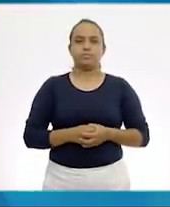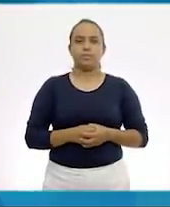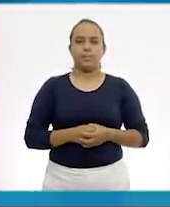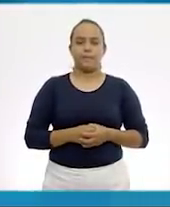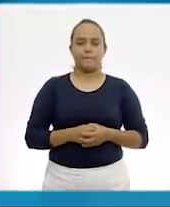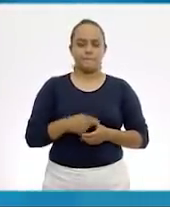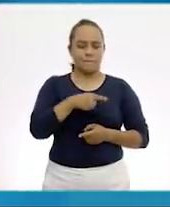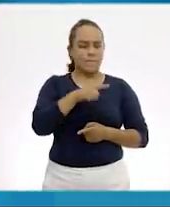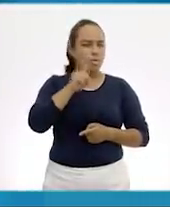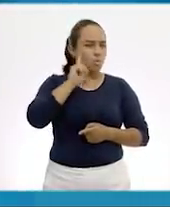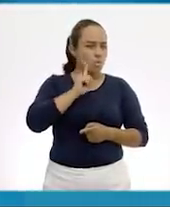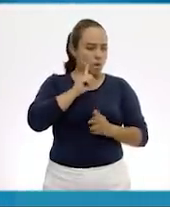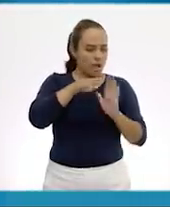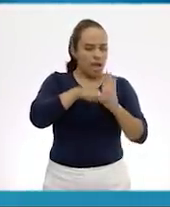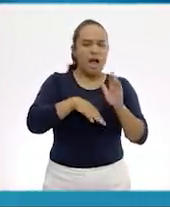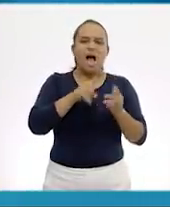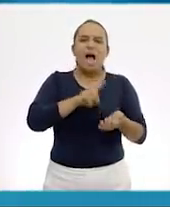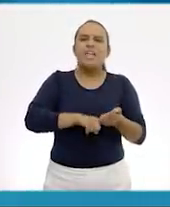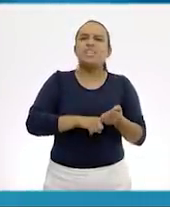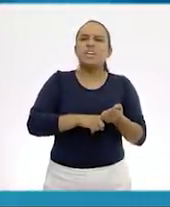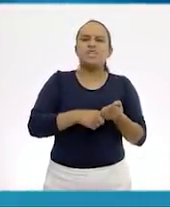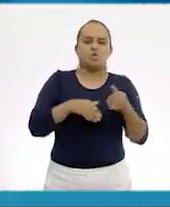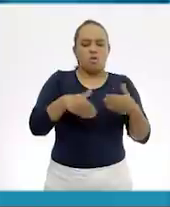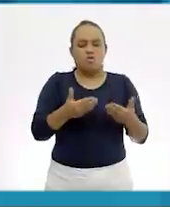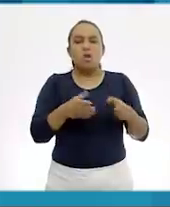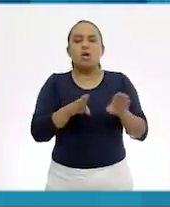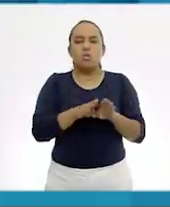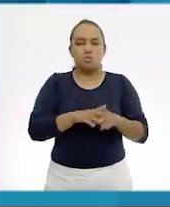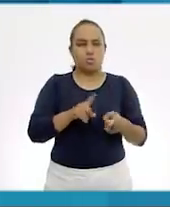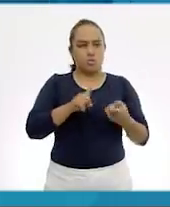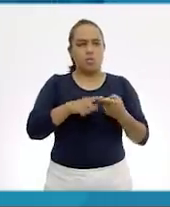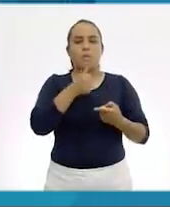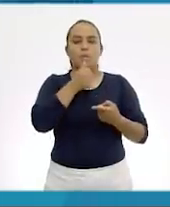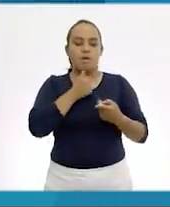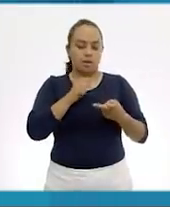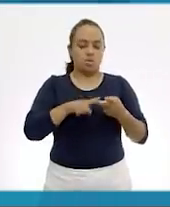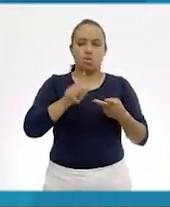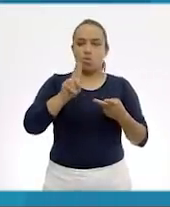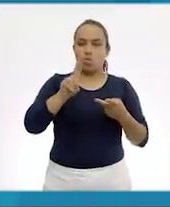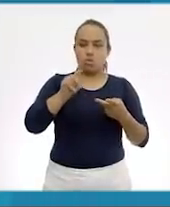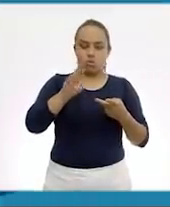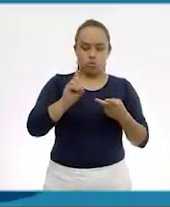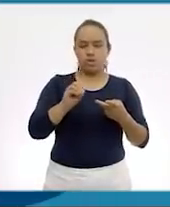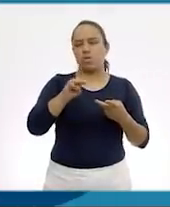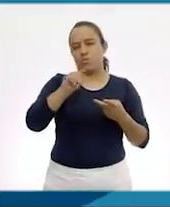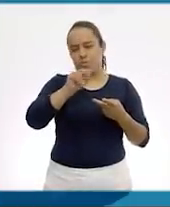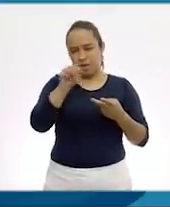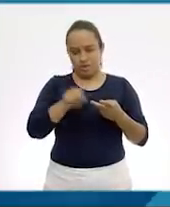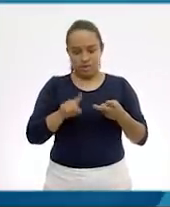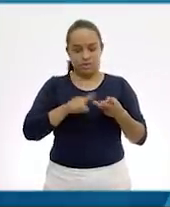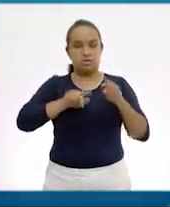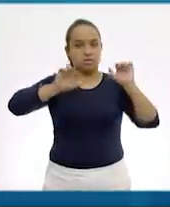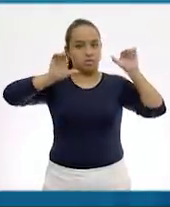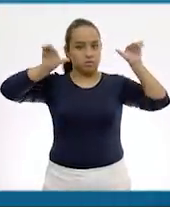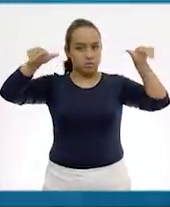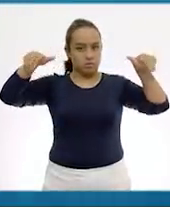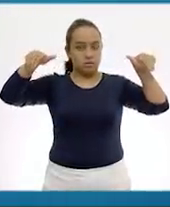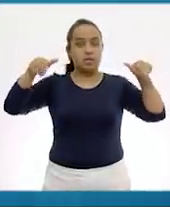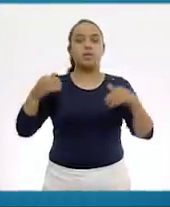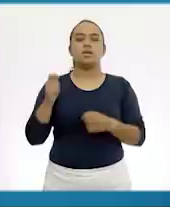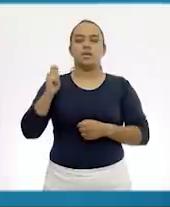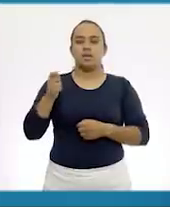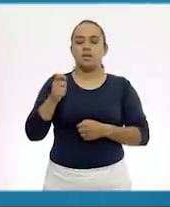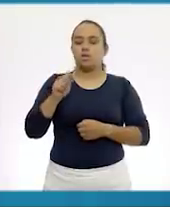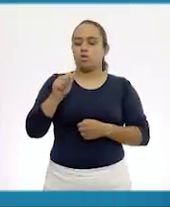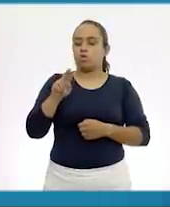sistema sexual en las mujeres está constituido por la vagina, el útero o matriz, las trompas uterinas, también